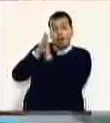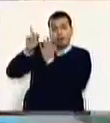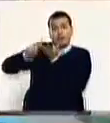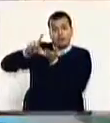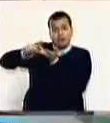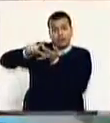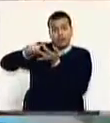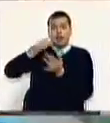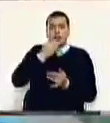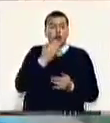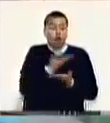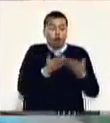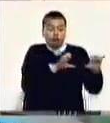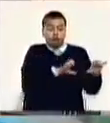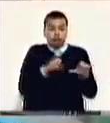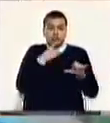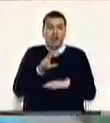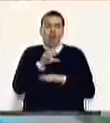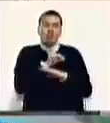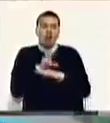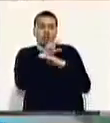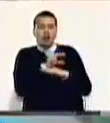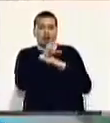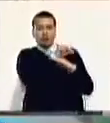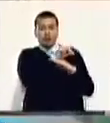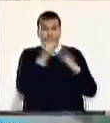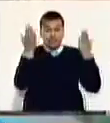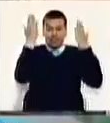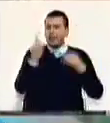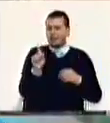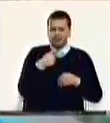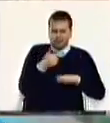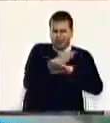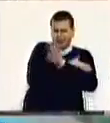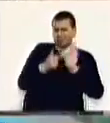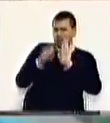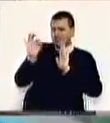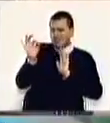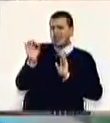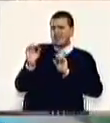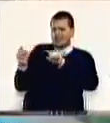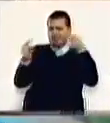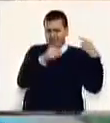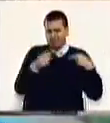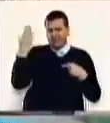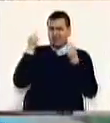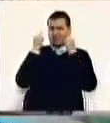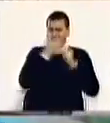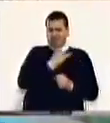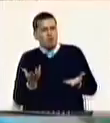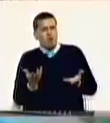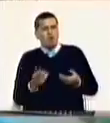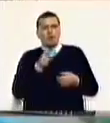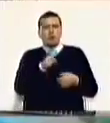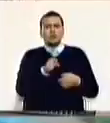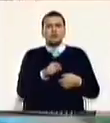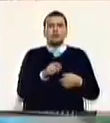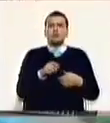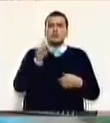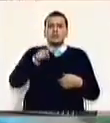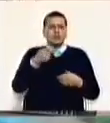hechos no resulta muy útil para un debate fructífero. En segundo lugar, también de nuevo el doctor, un